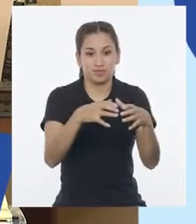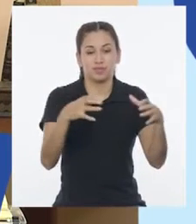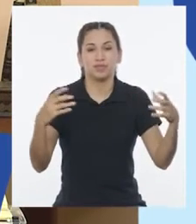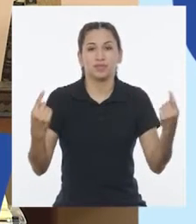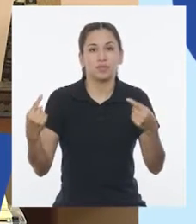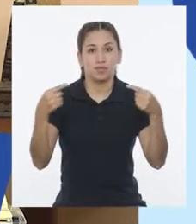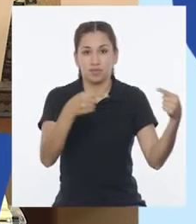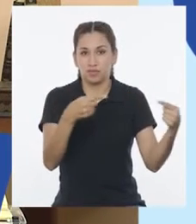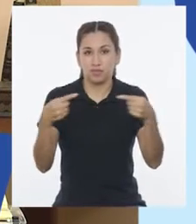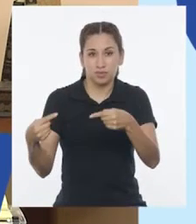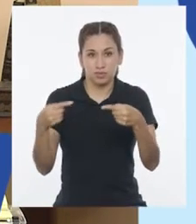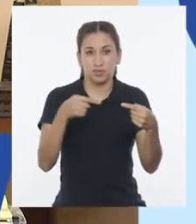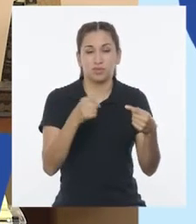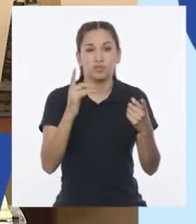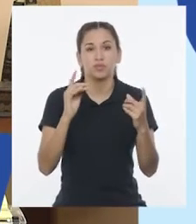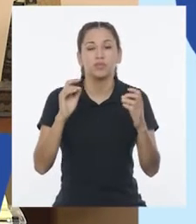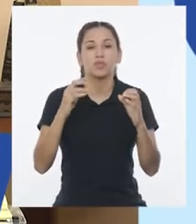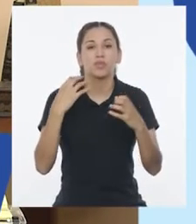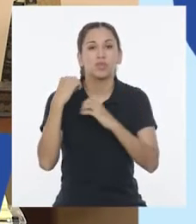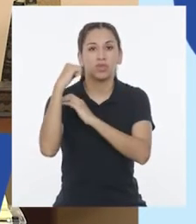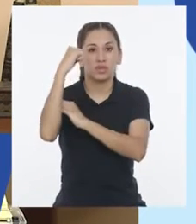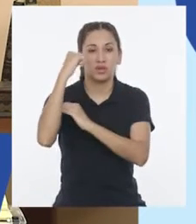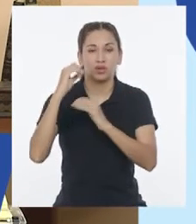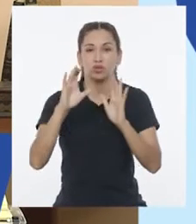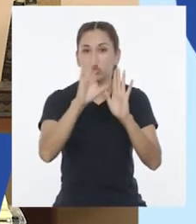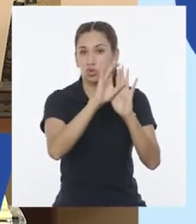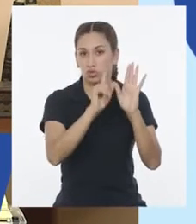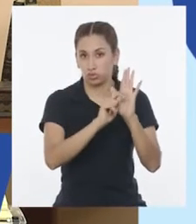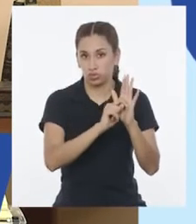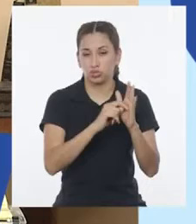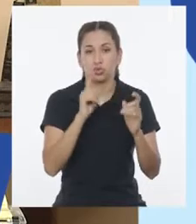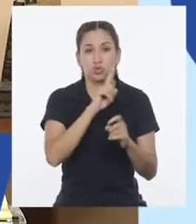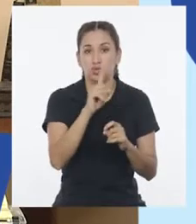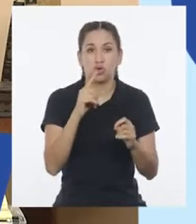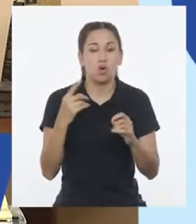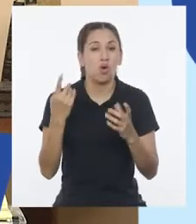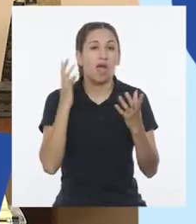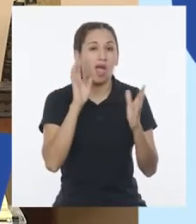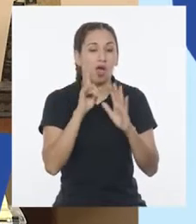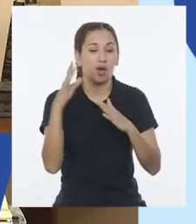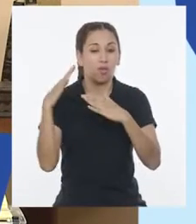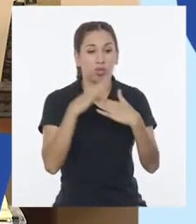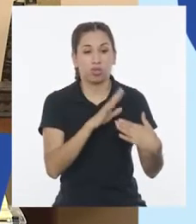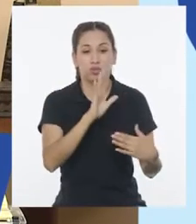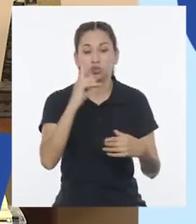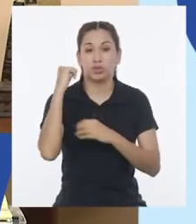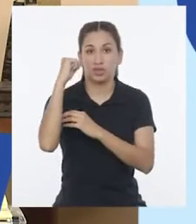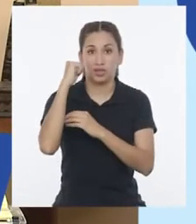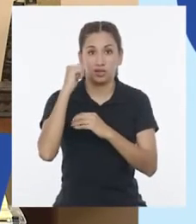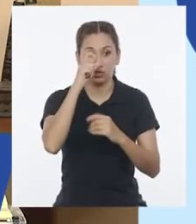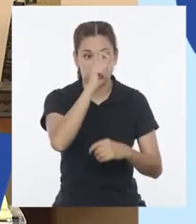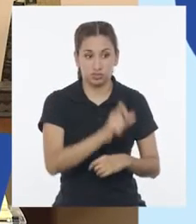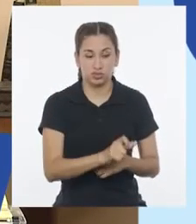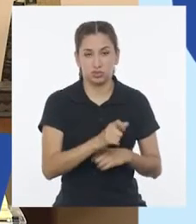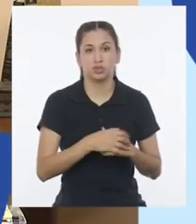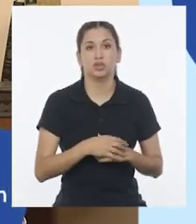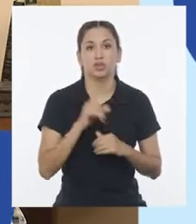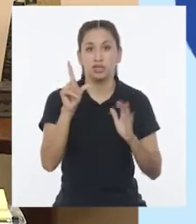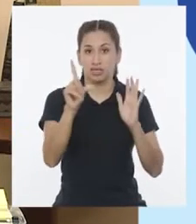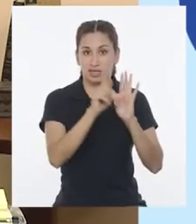territorial de conformidad con el derecho consuetudinario, siempre que no violen los derechos fundamentales de la